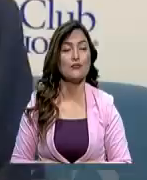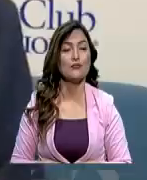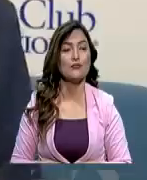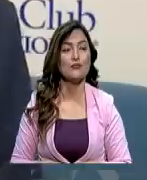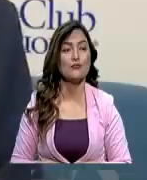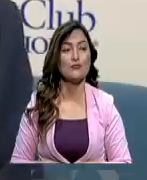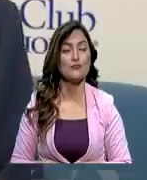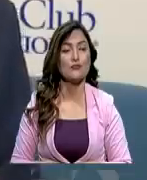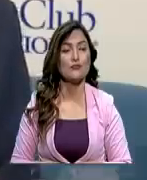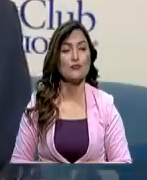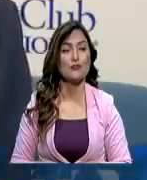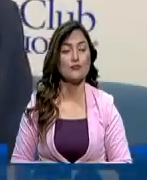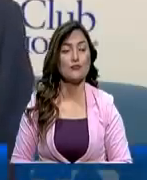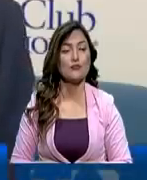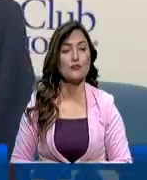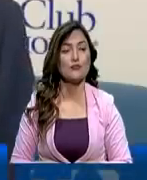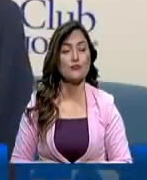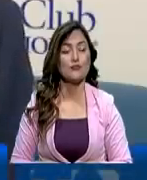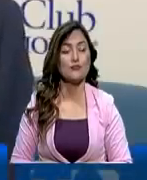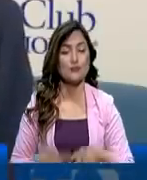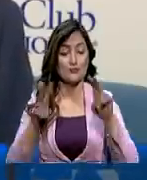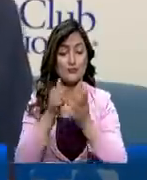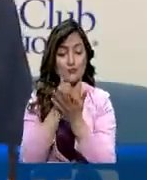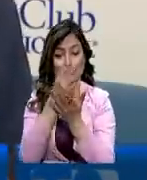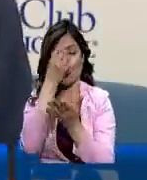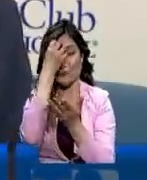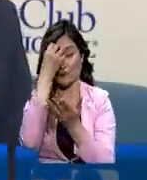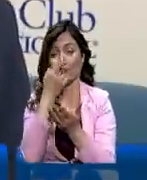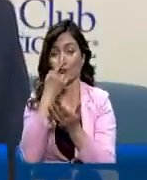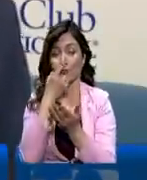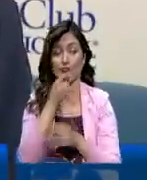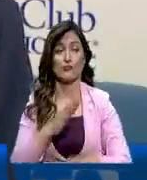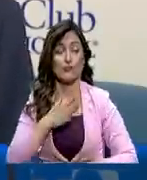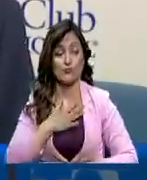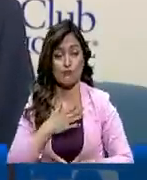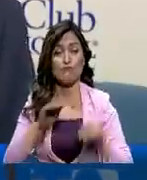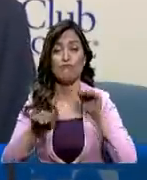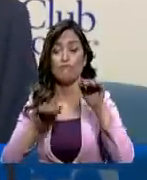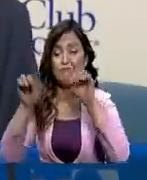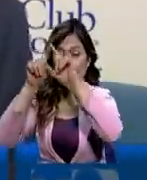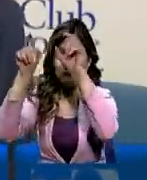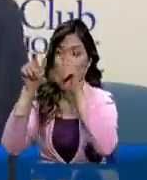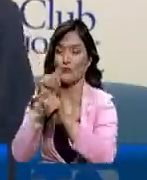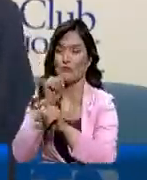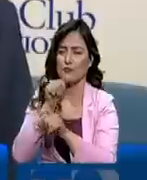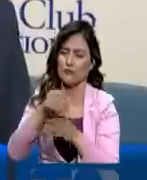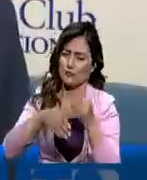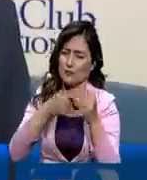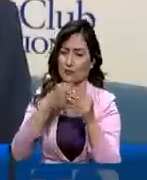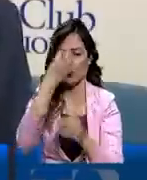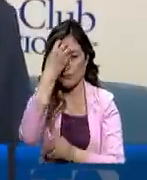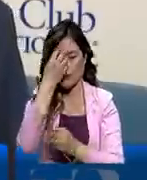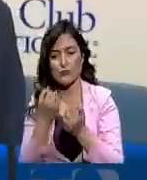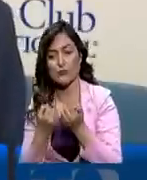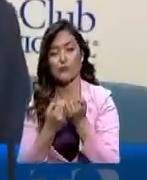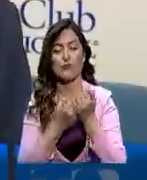www.alianzadinersclub-medio-unicef.com. Una inversión en educación va a redundar en beneficio de todos. Yo sí haría un llamamiento a la empresa privada a invertir en educación, a